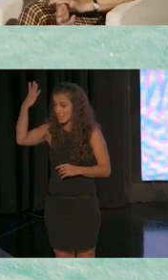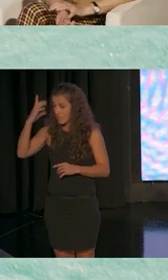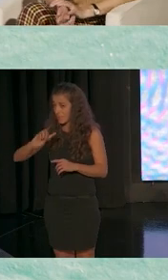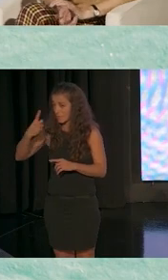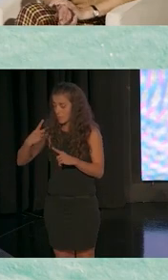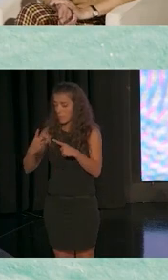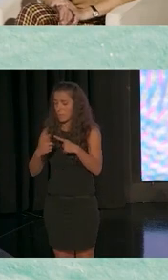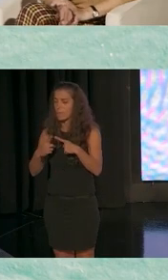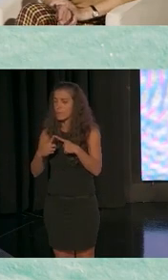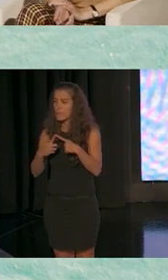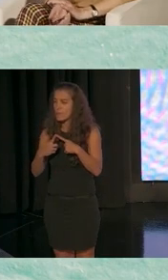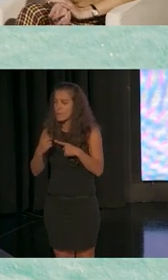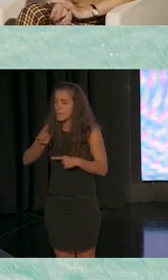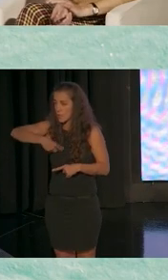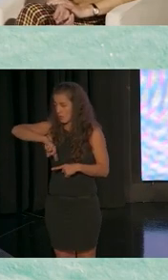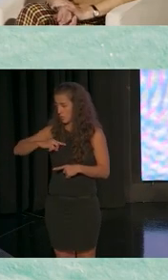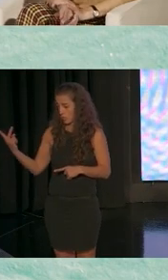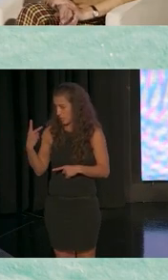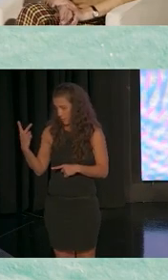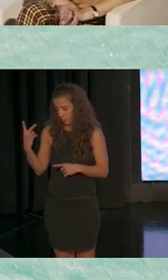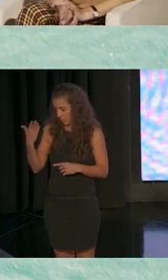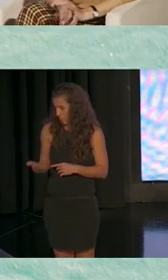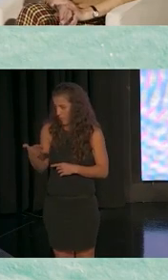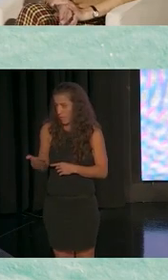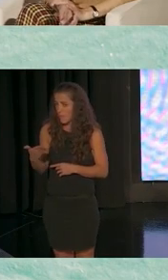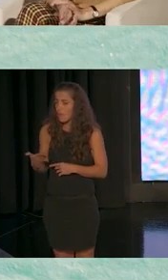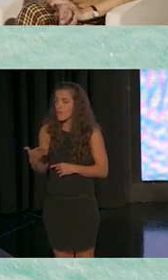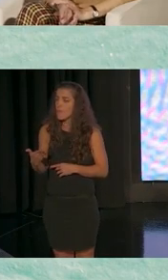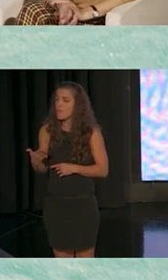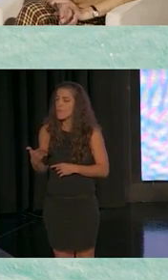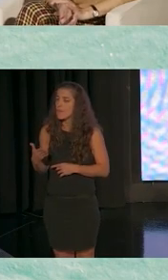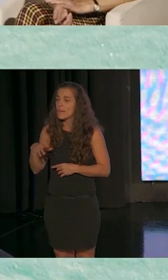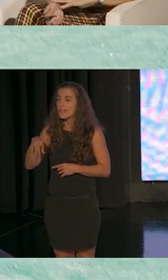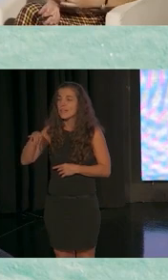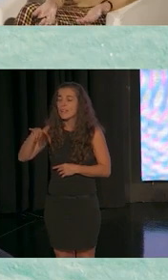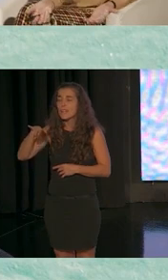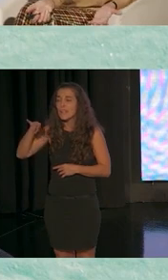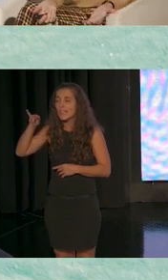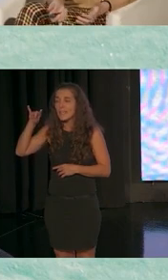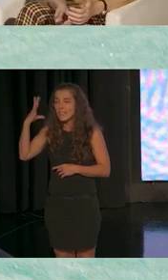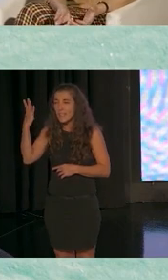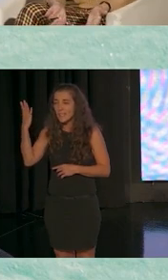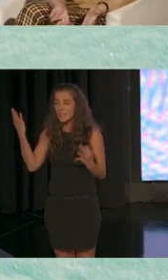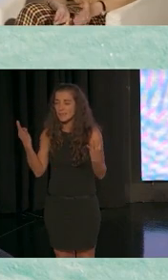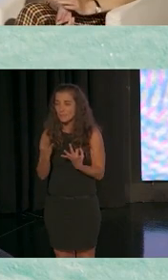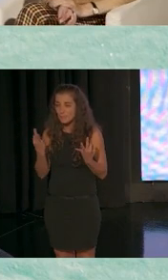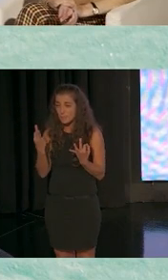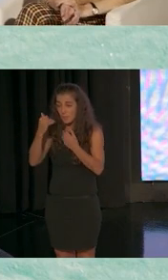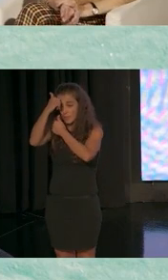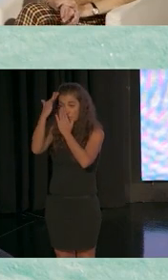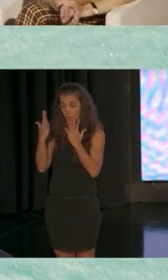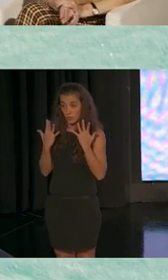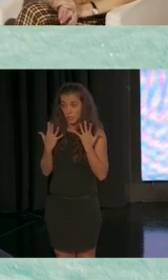eh que para nosotras es fundamental es la idea de que eh entendemos que la atención temprana